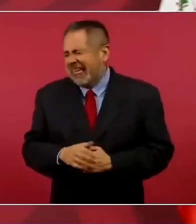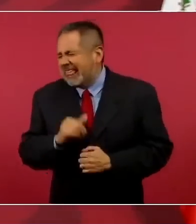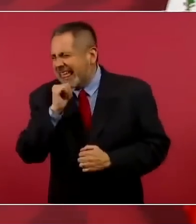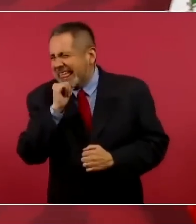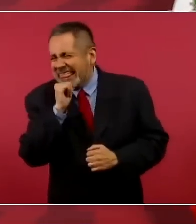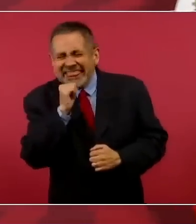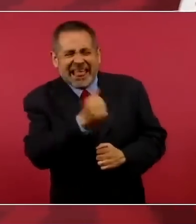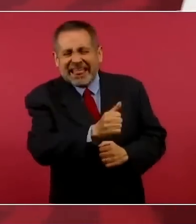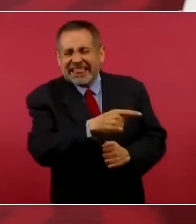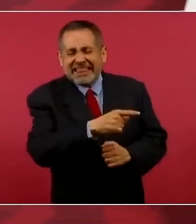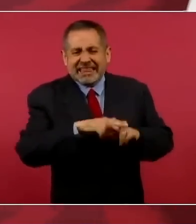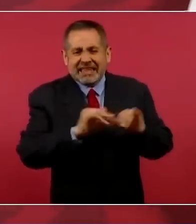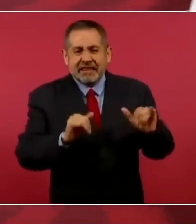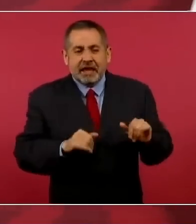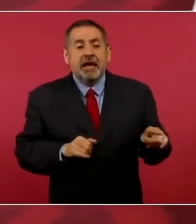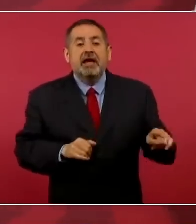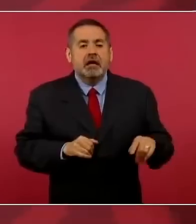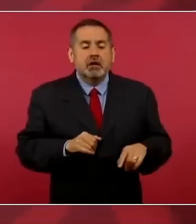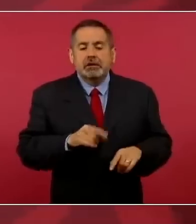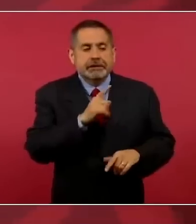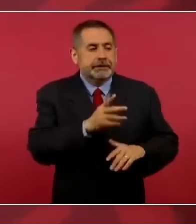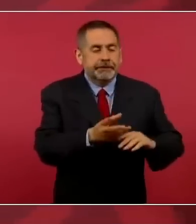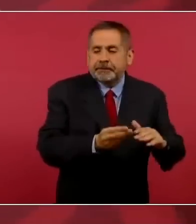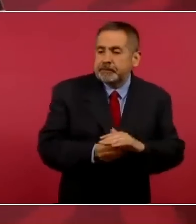Nada, es que repartían